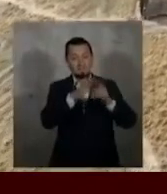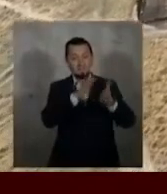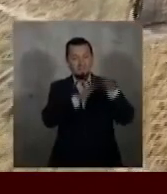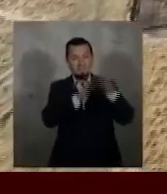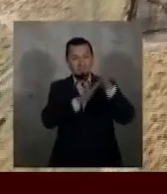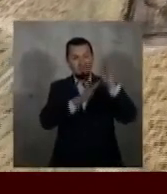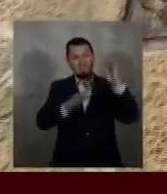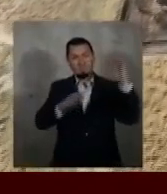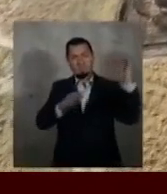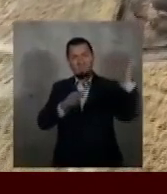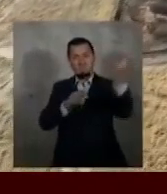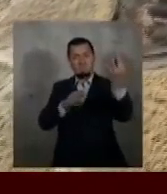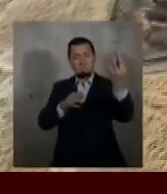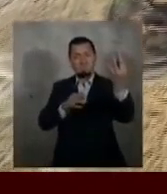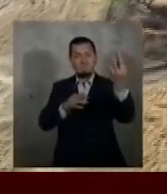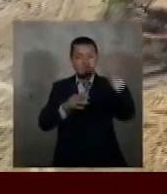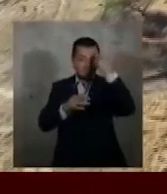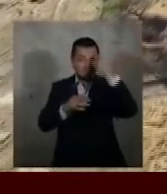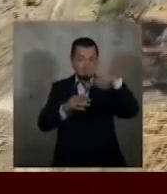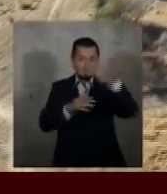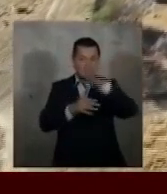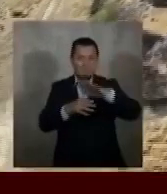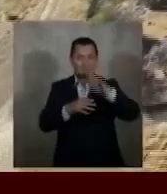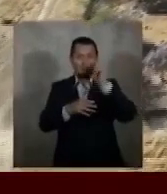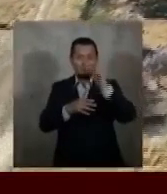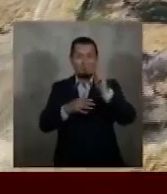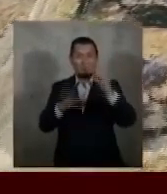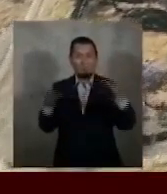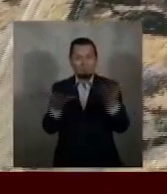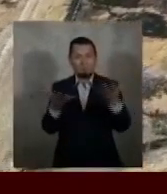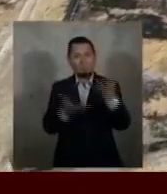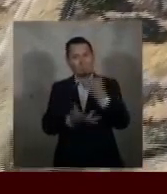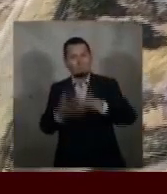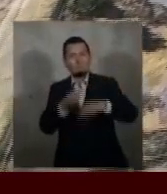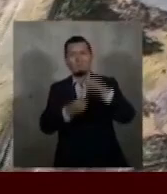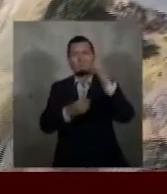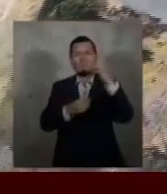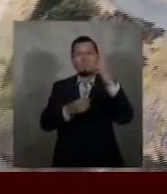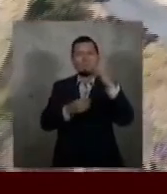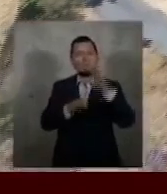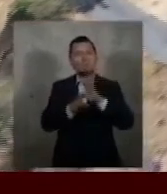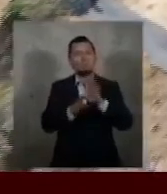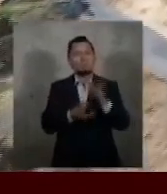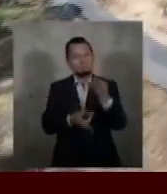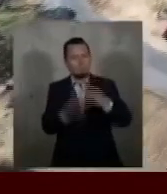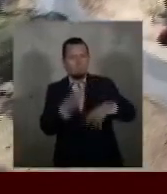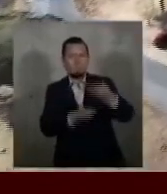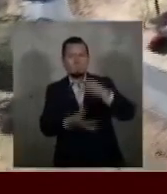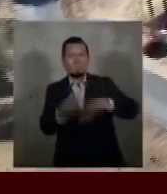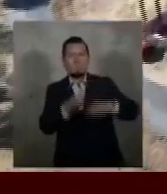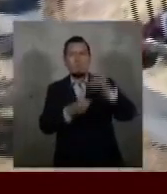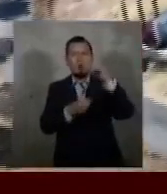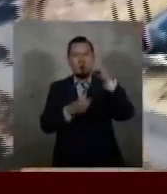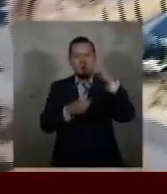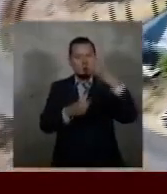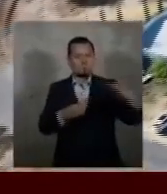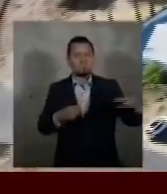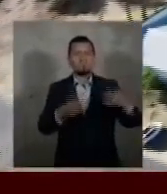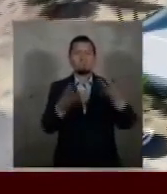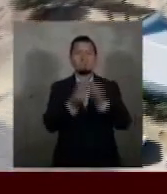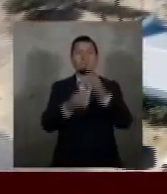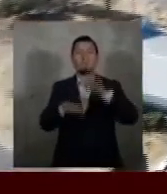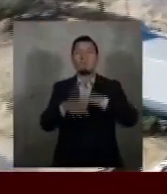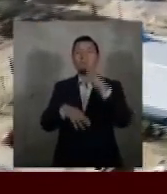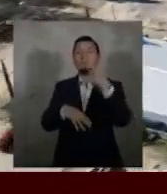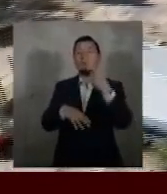de trabajar. Después de la pandemia, yo creo que el 80% de los jóvenes requieren trabajar. Además,